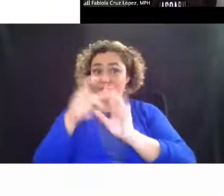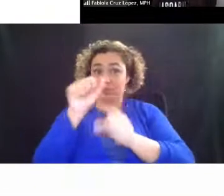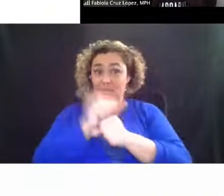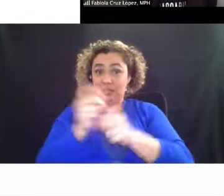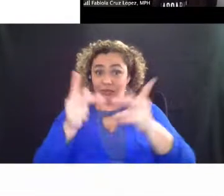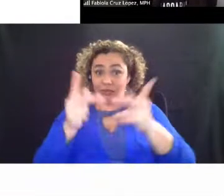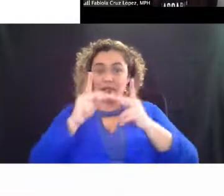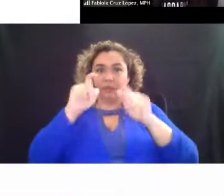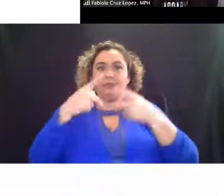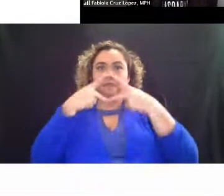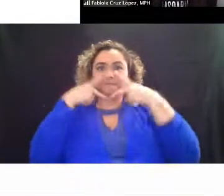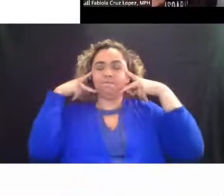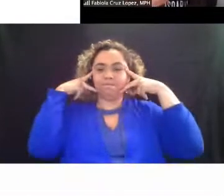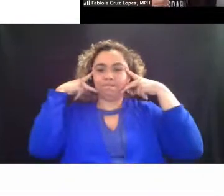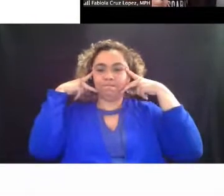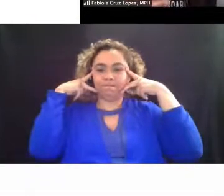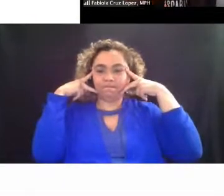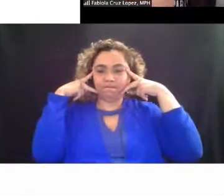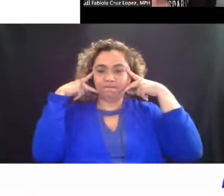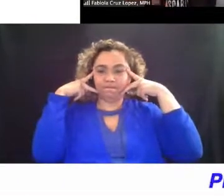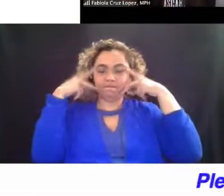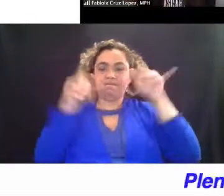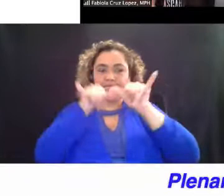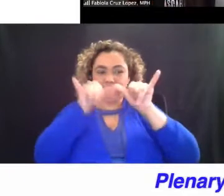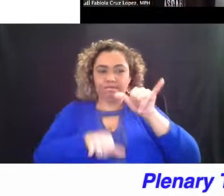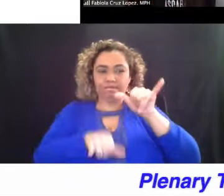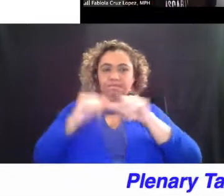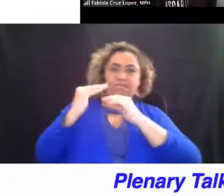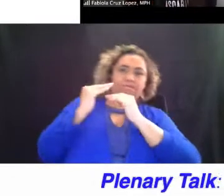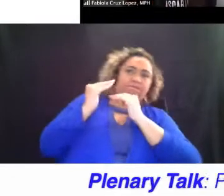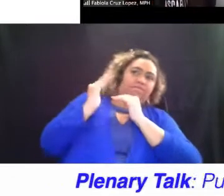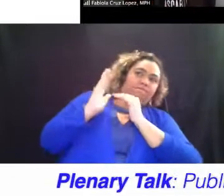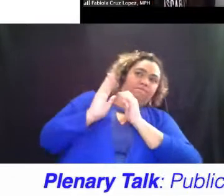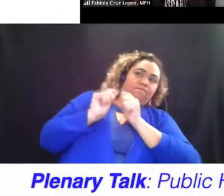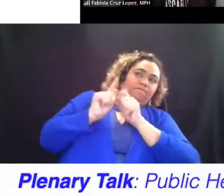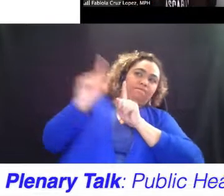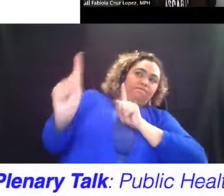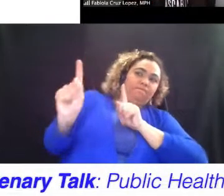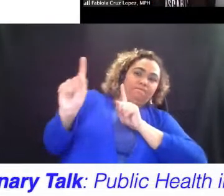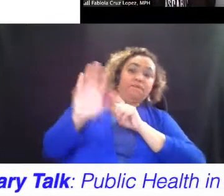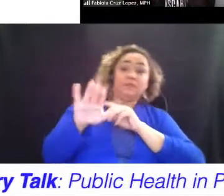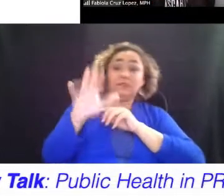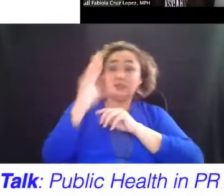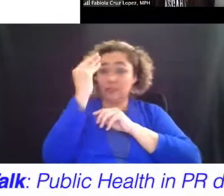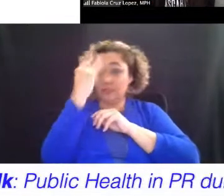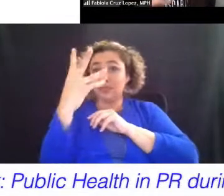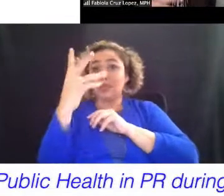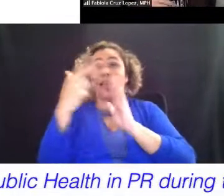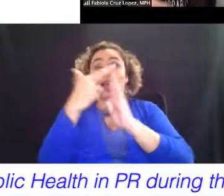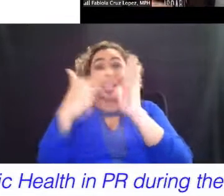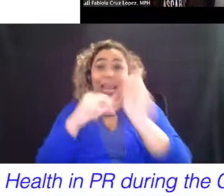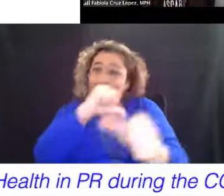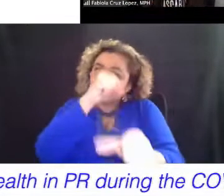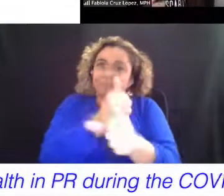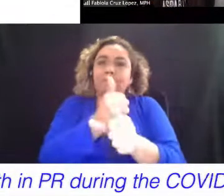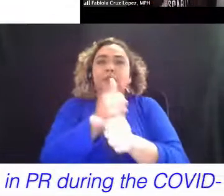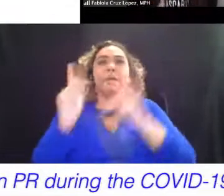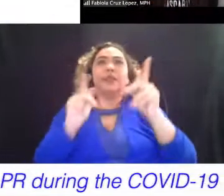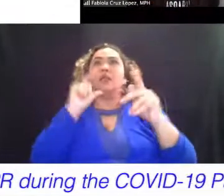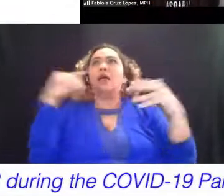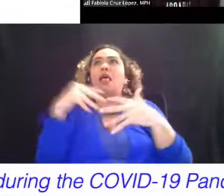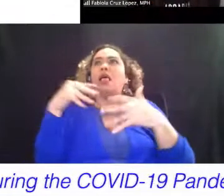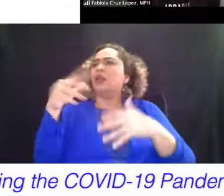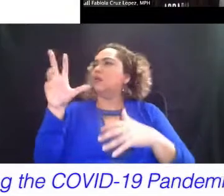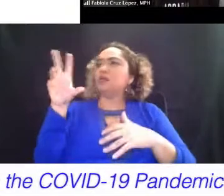continuar reforzando esas medidas de prevención, y aquí también vuelvo y recalco las políticas para que las personas no tengan miedo en decir que